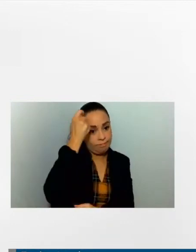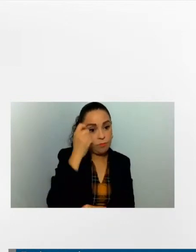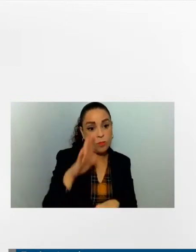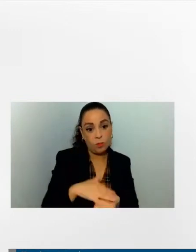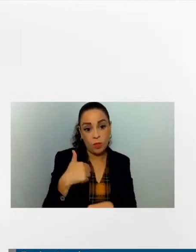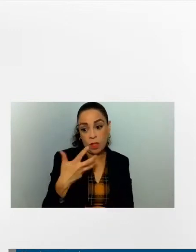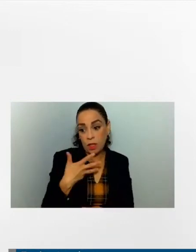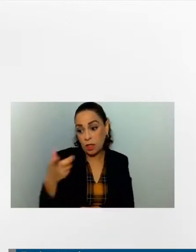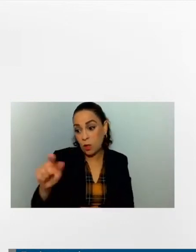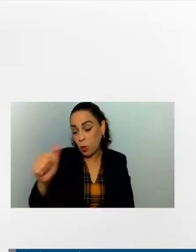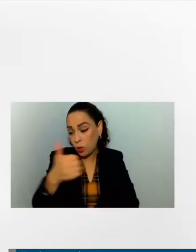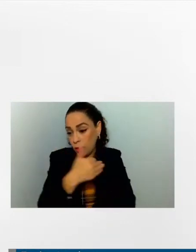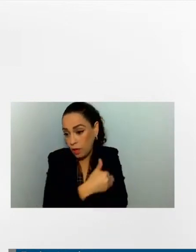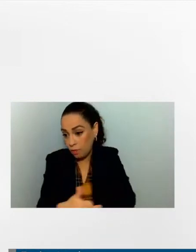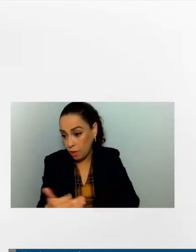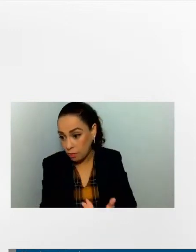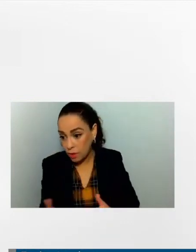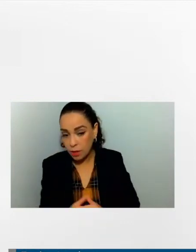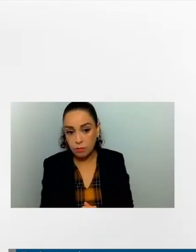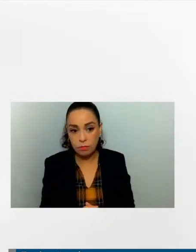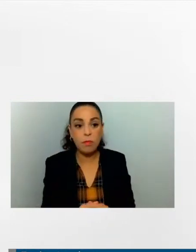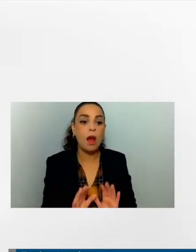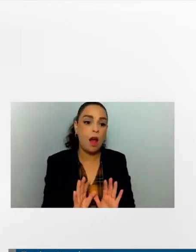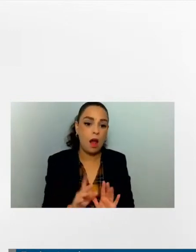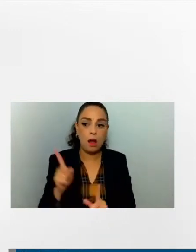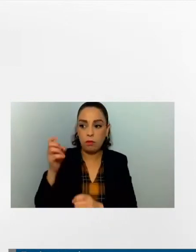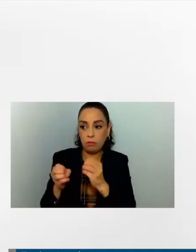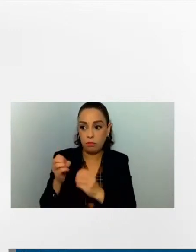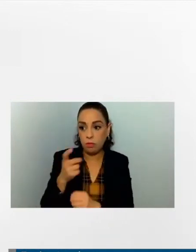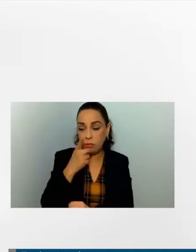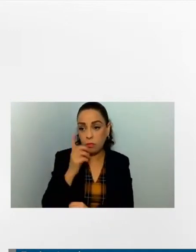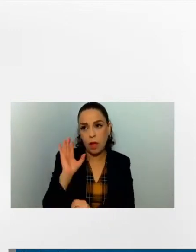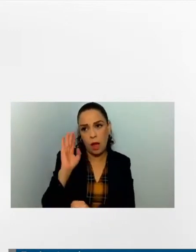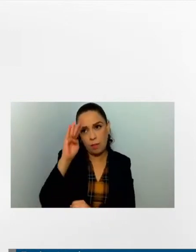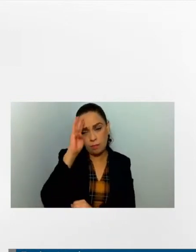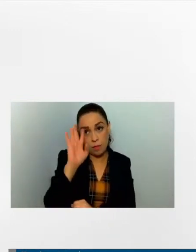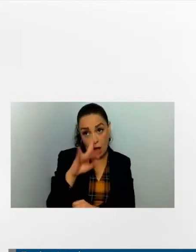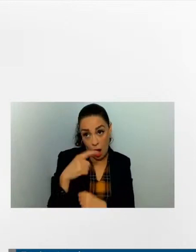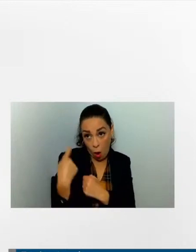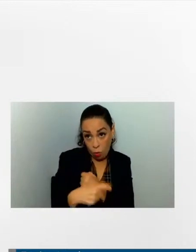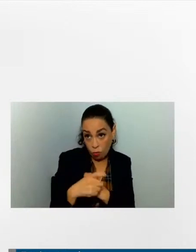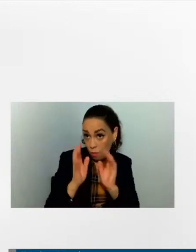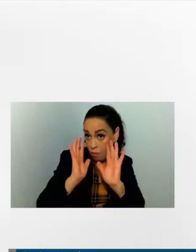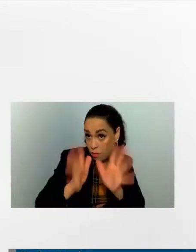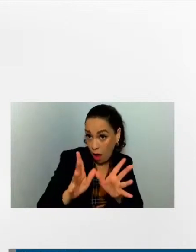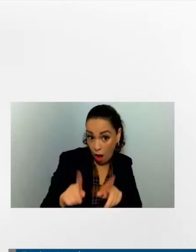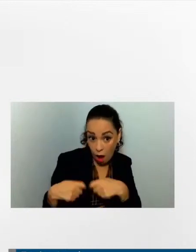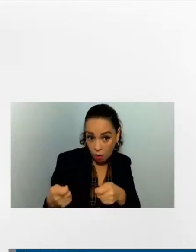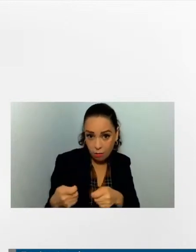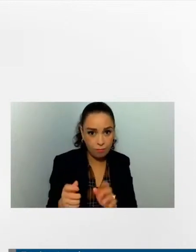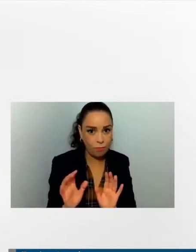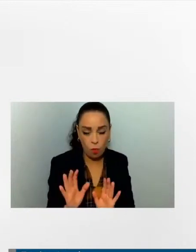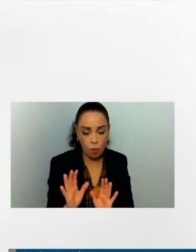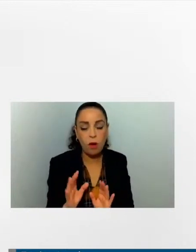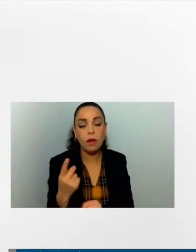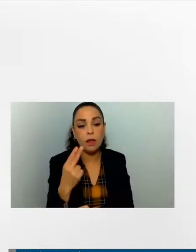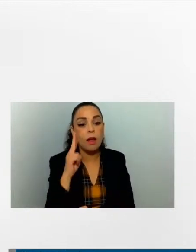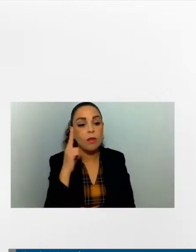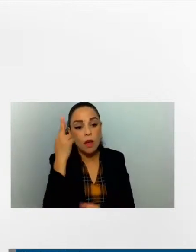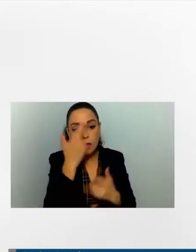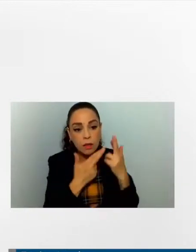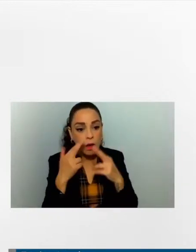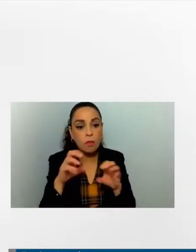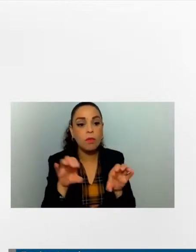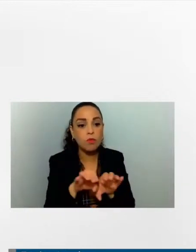pues la Corte ha dicho, a ver, no es en automático, no hay que ver cómo la calculamos, o sea, cuáles son las necesidades de